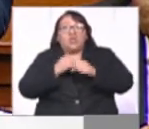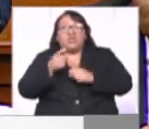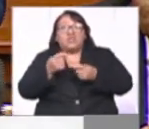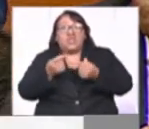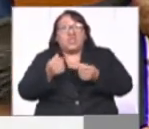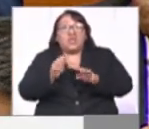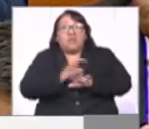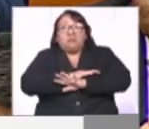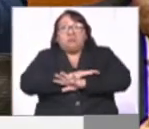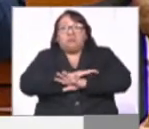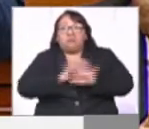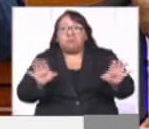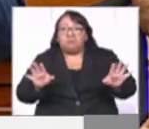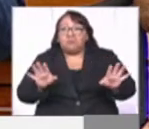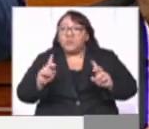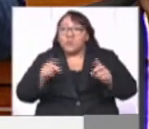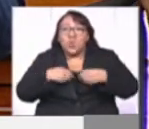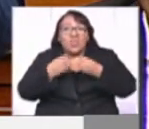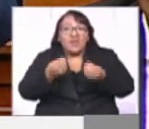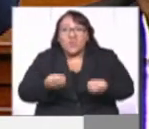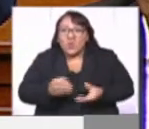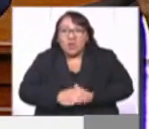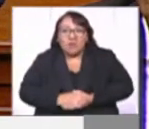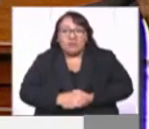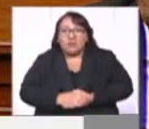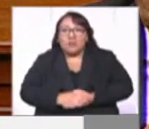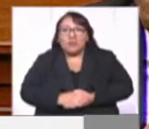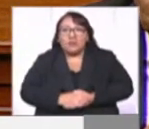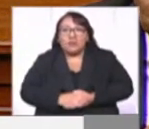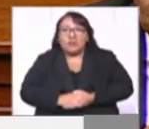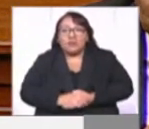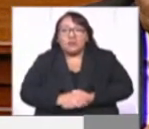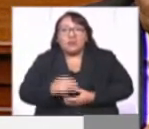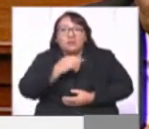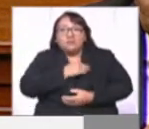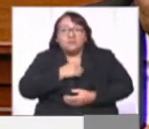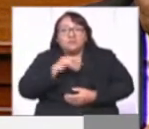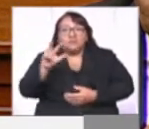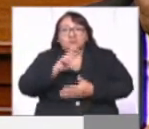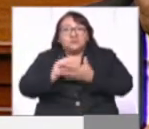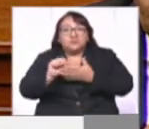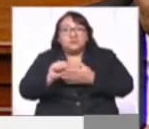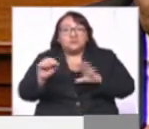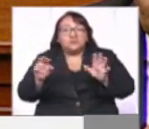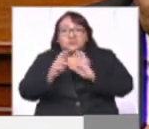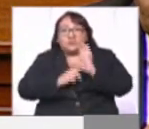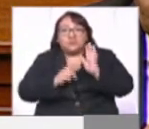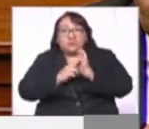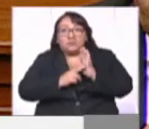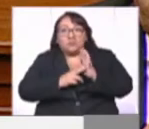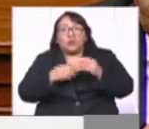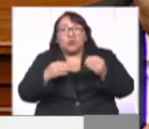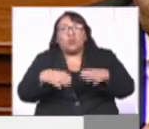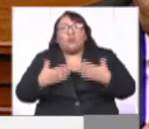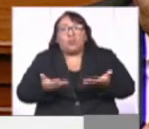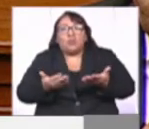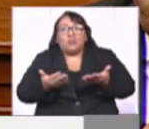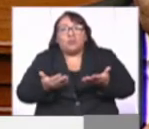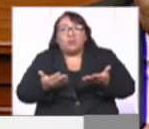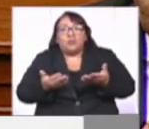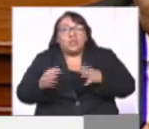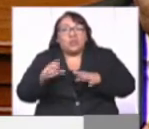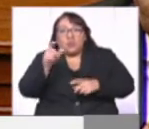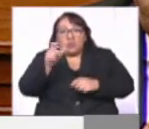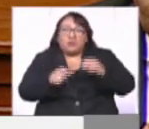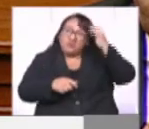dinero nunca se lo devuelven. Está en el Ejecutivo hace 3 meses y no se reglamenta. ¿Cómo podemos exigirle a un